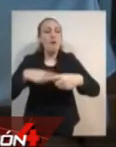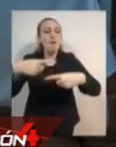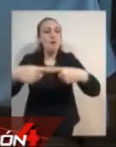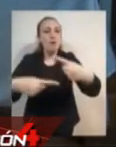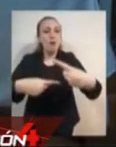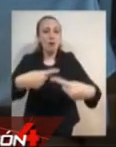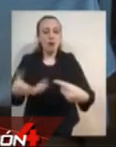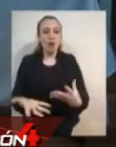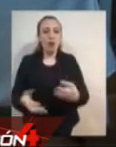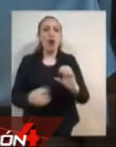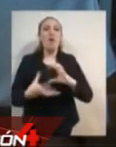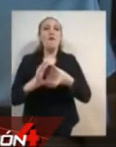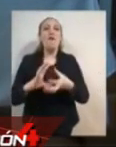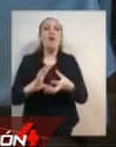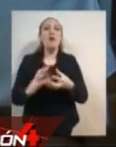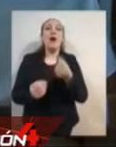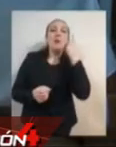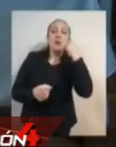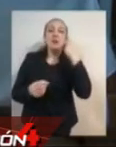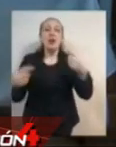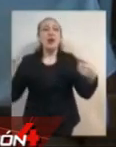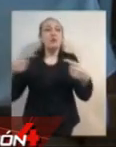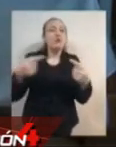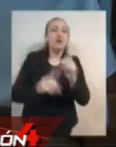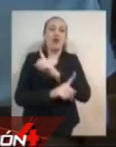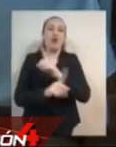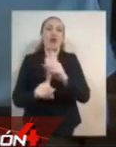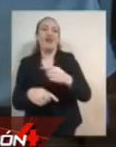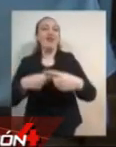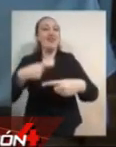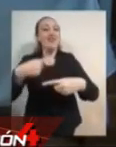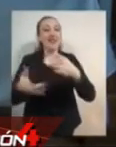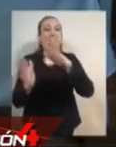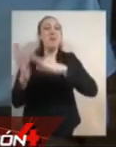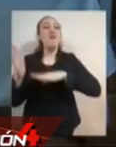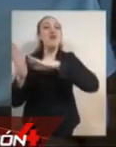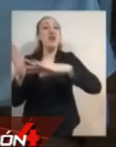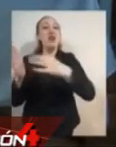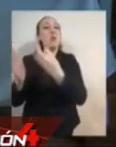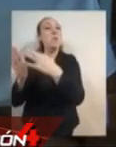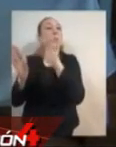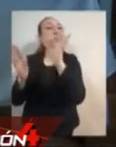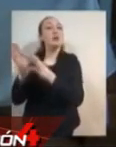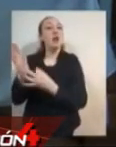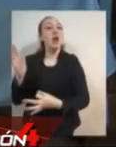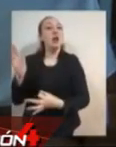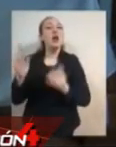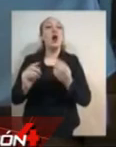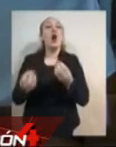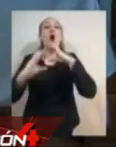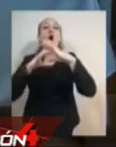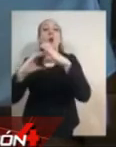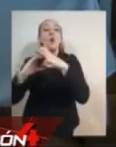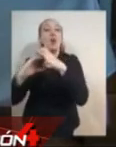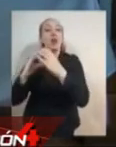de generar los menores disturbios posibles, y hay una planificación muy específica de logística y también de